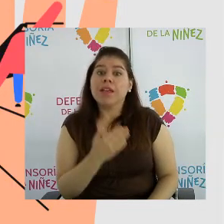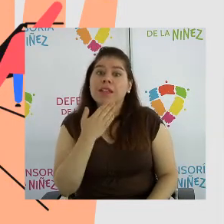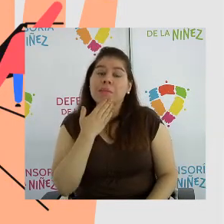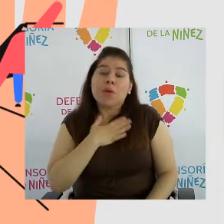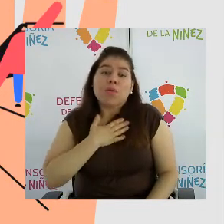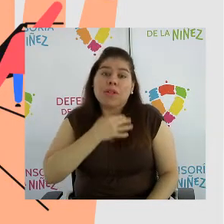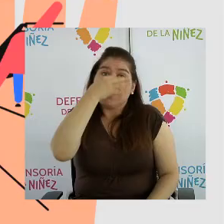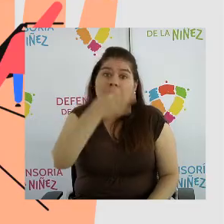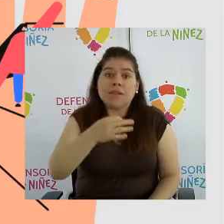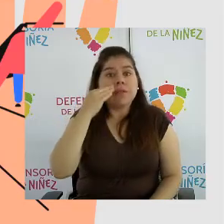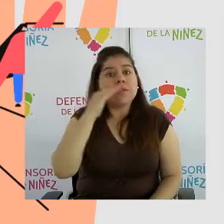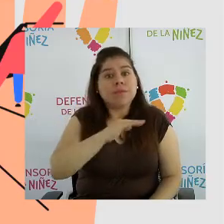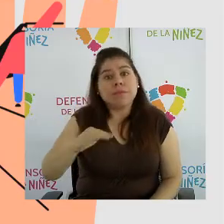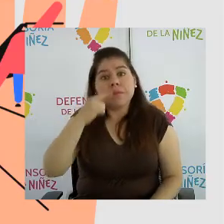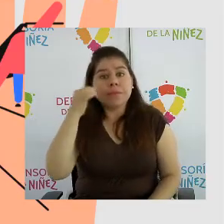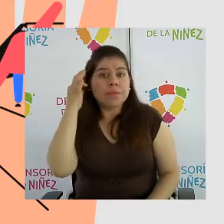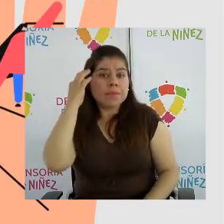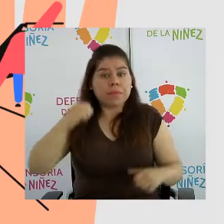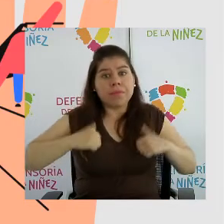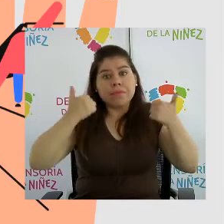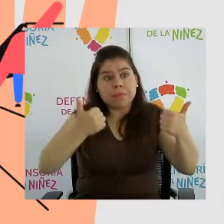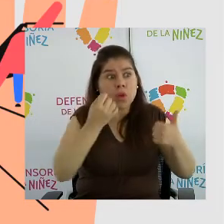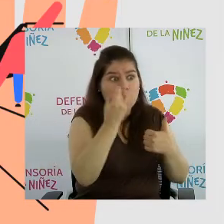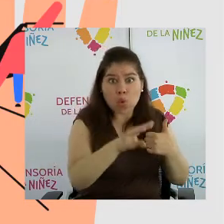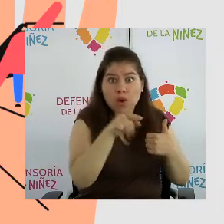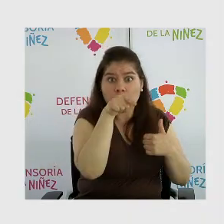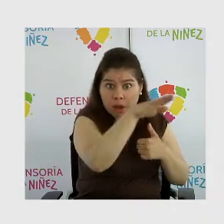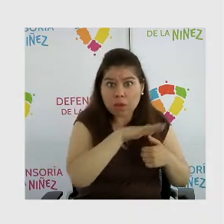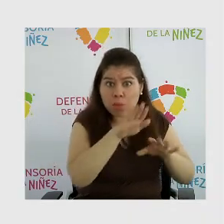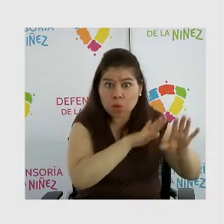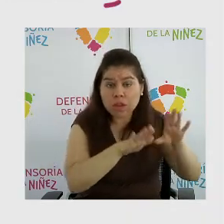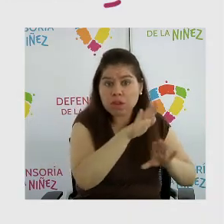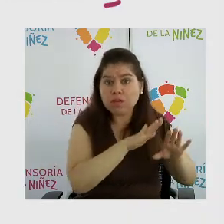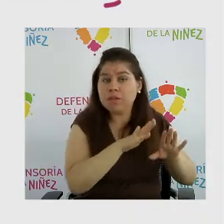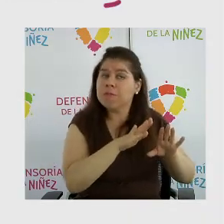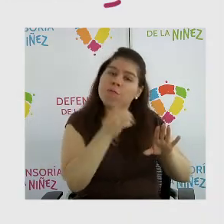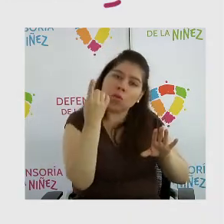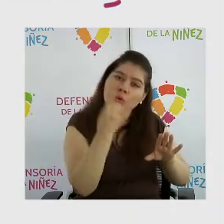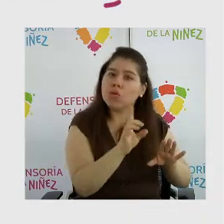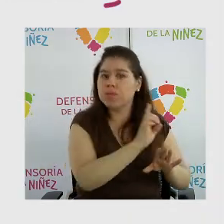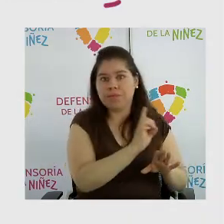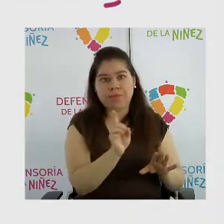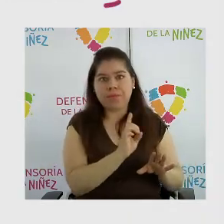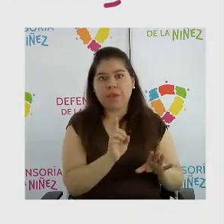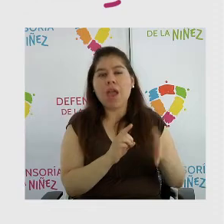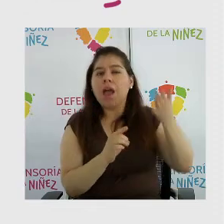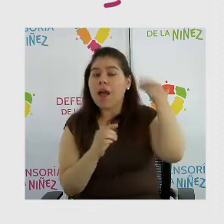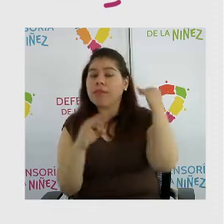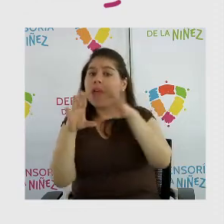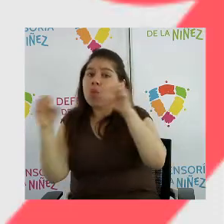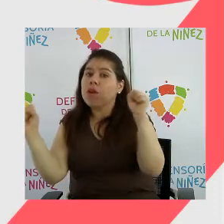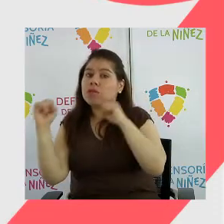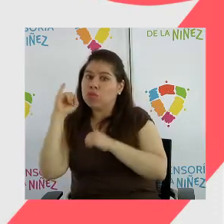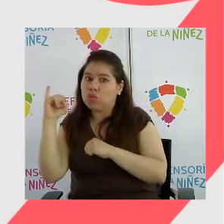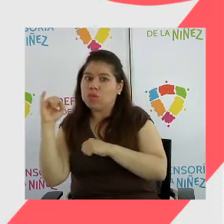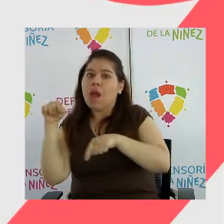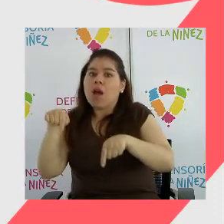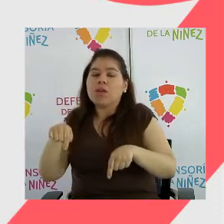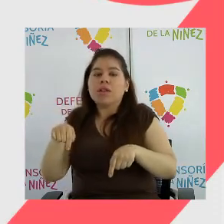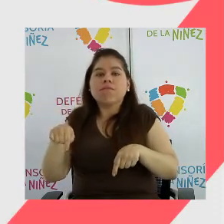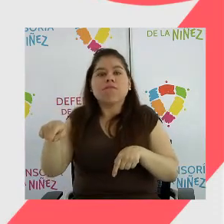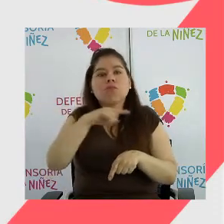y adolescentes no solo son objetos de protección. Esa es una visión que existía previo a la Convención, pero lo que ahora debemos entender como adultos